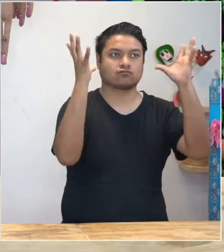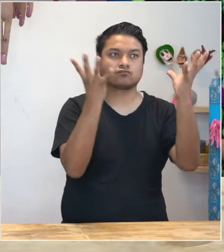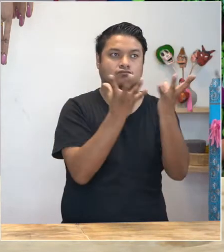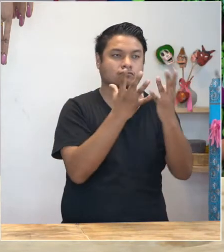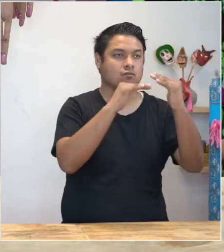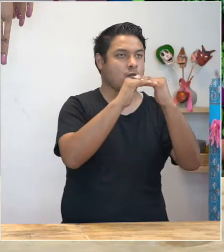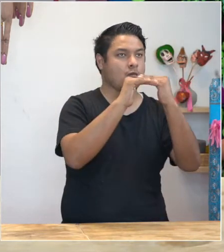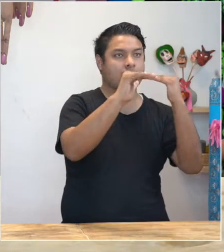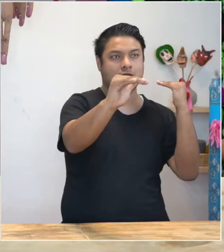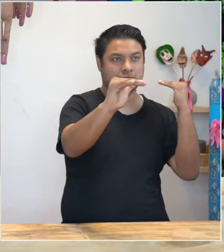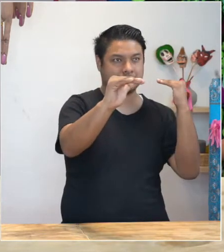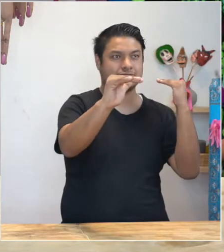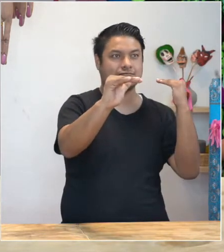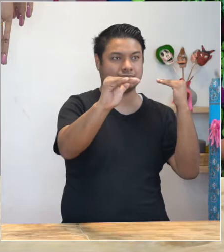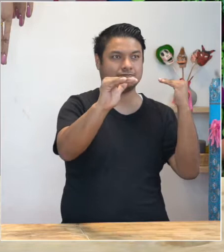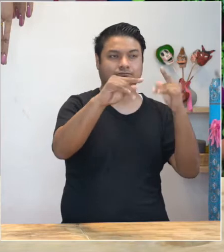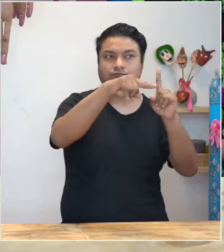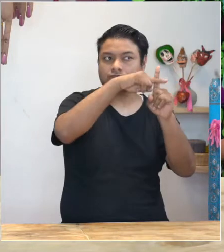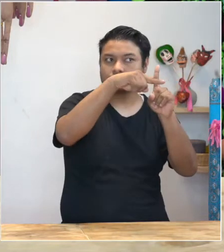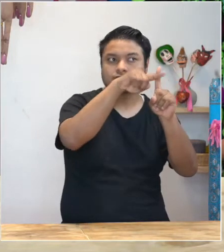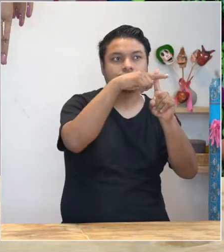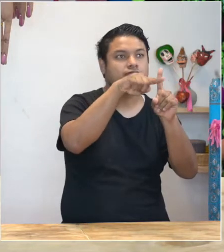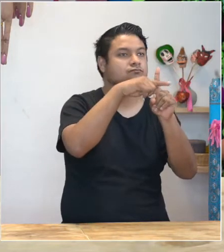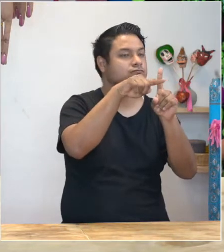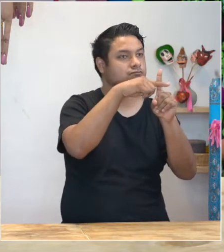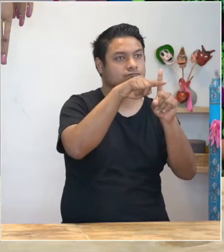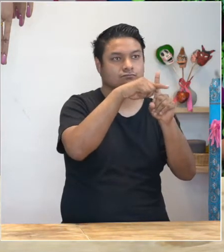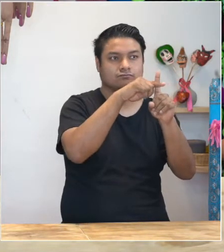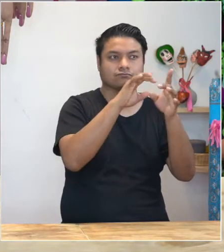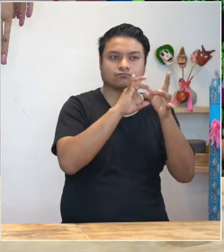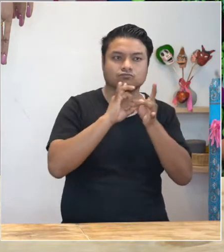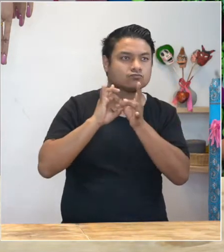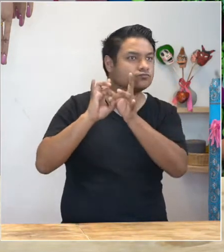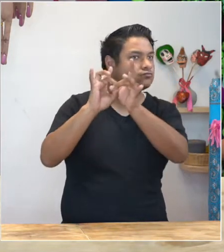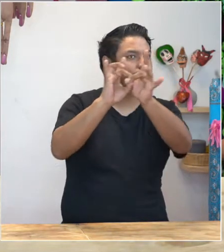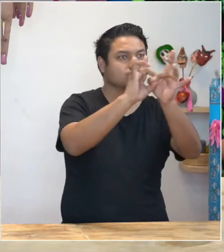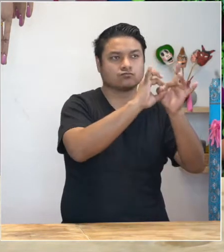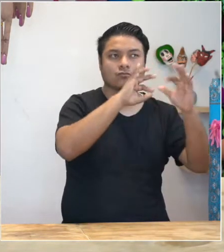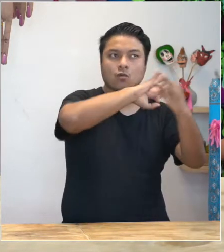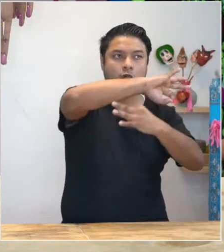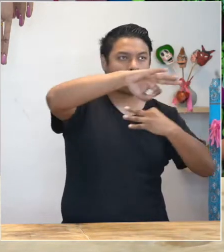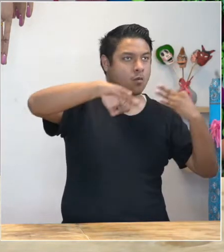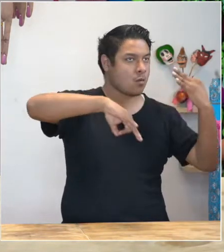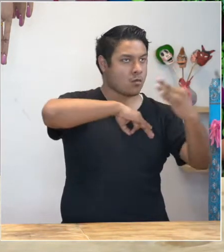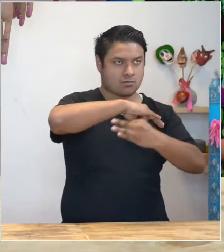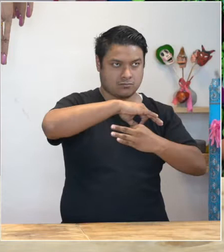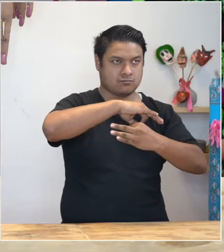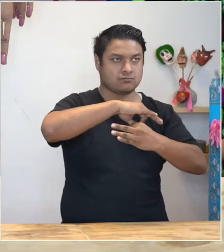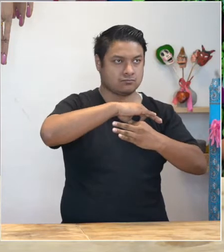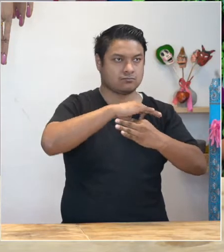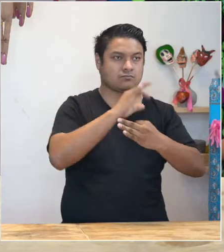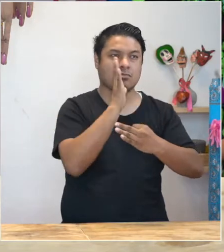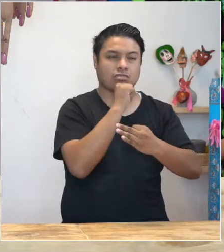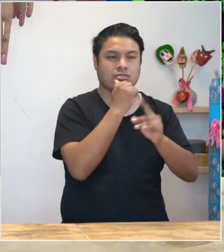tenga beneficio para todos. Ese mundo que no solo incluya a unos cuantos, sino que aterrice